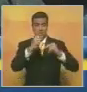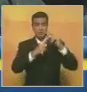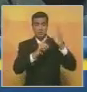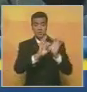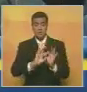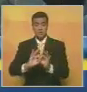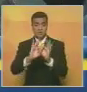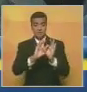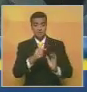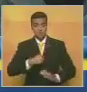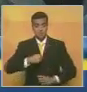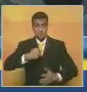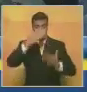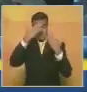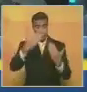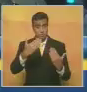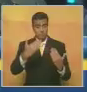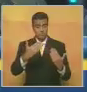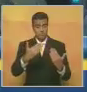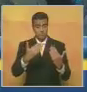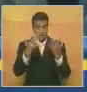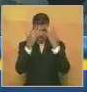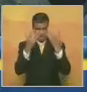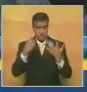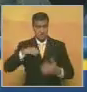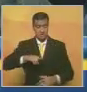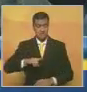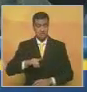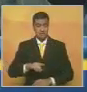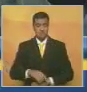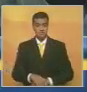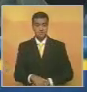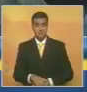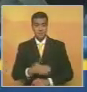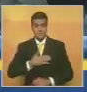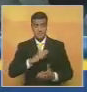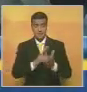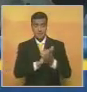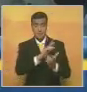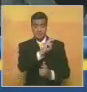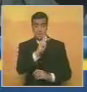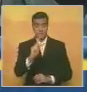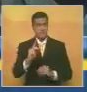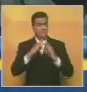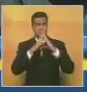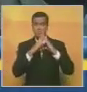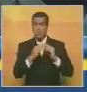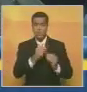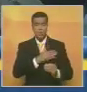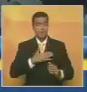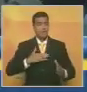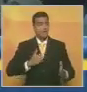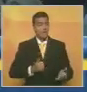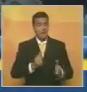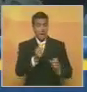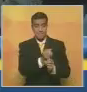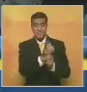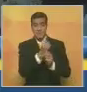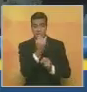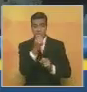unidad. Yo saludo en la iniciativa que tenga mi amigo Pablo, todos los que quieran